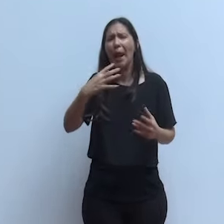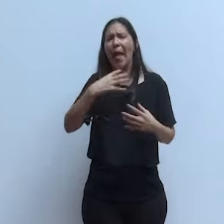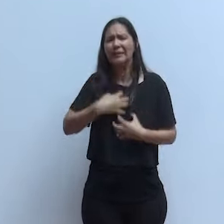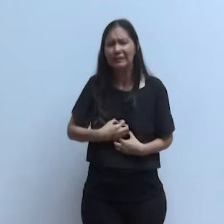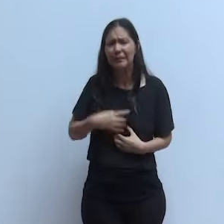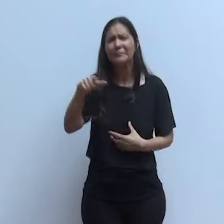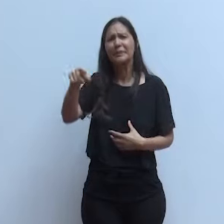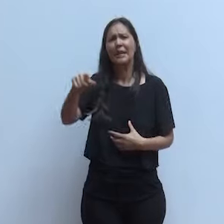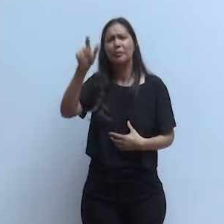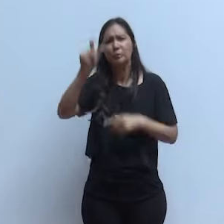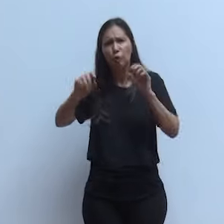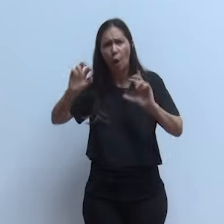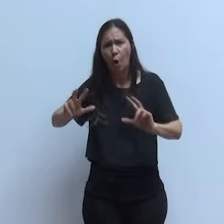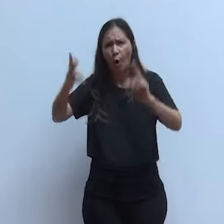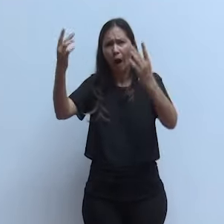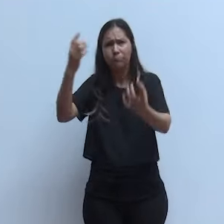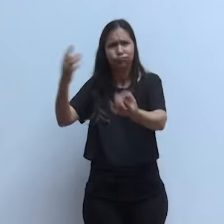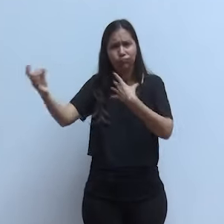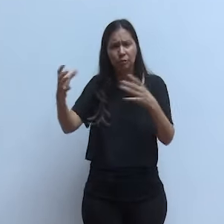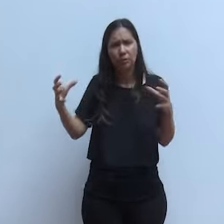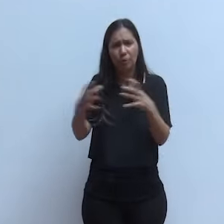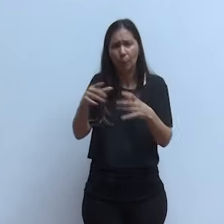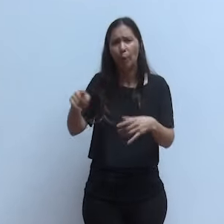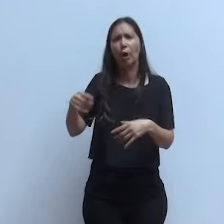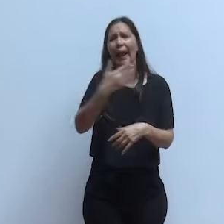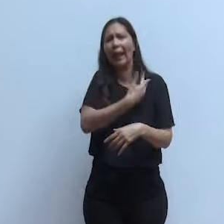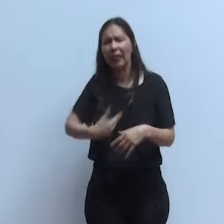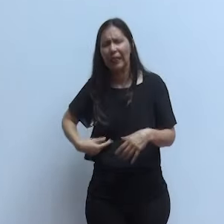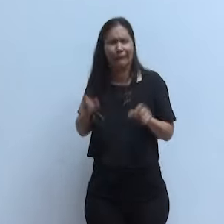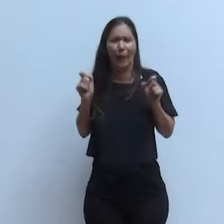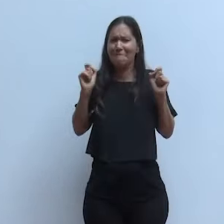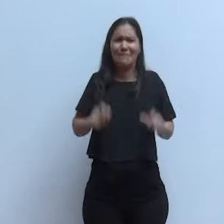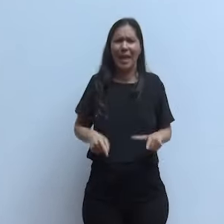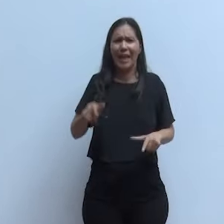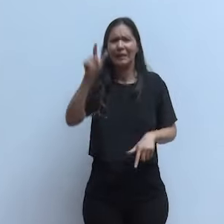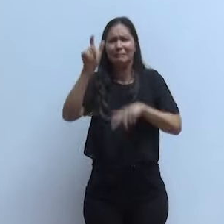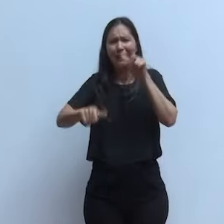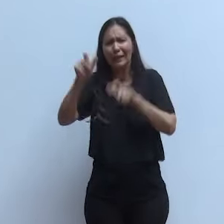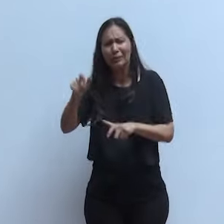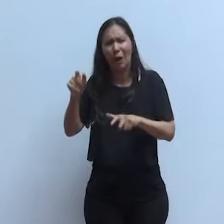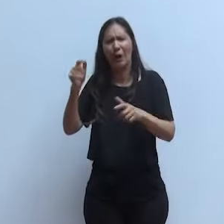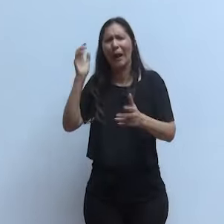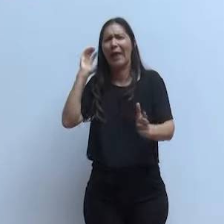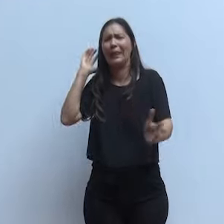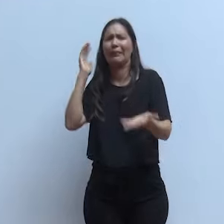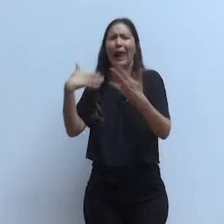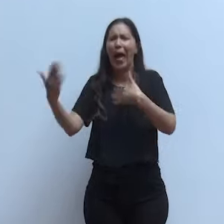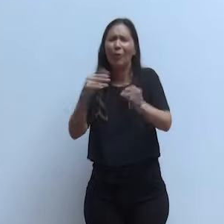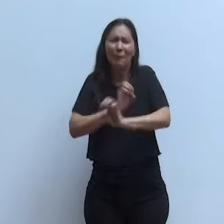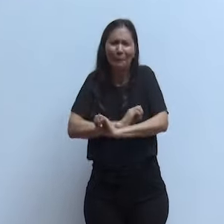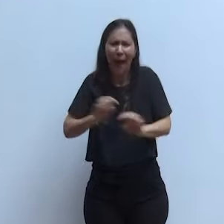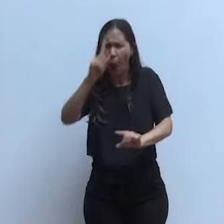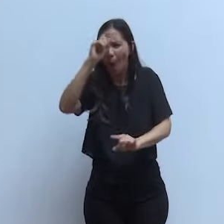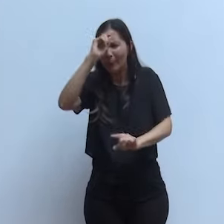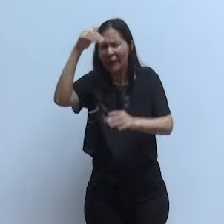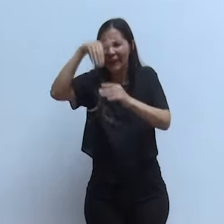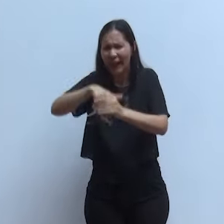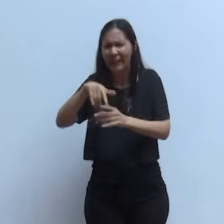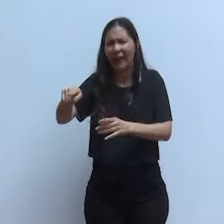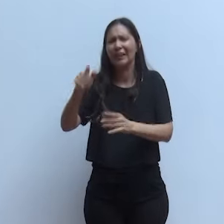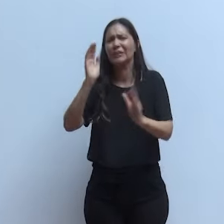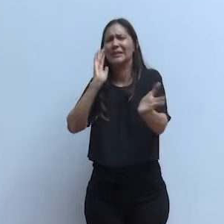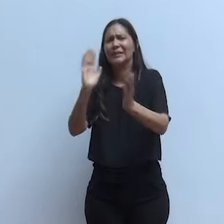enojada con nosotros no vimos que el estado era una no vimos que la gente la tratan para los jete en un hospital que que te tratan mal cuando levas vas